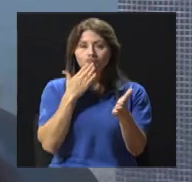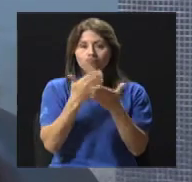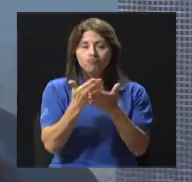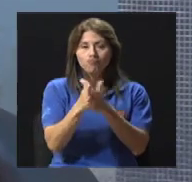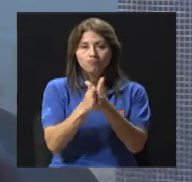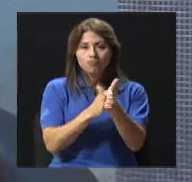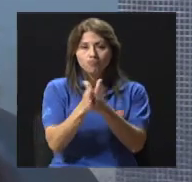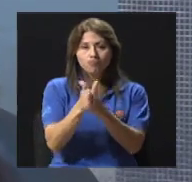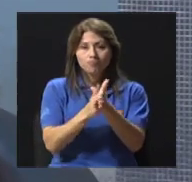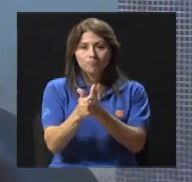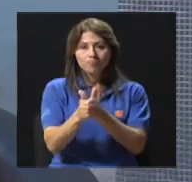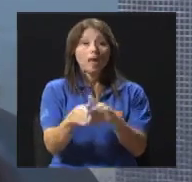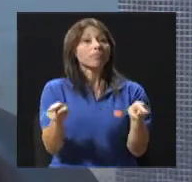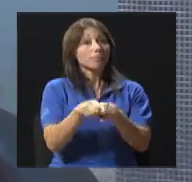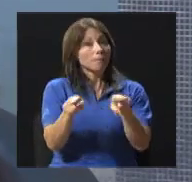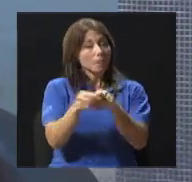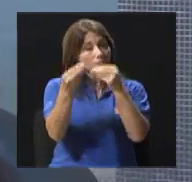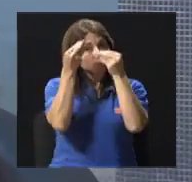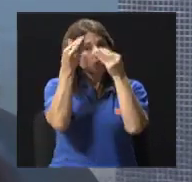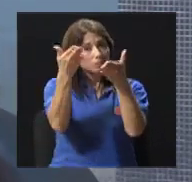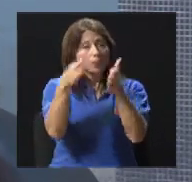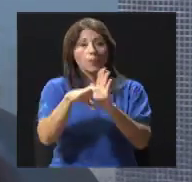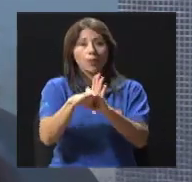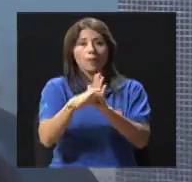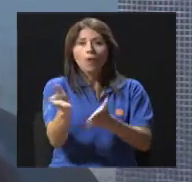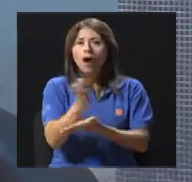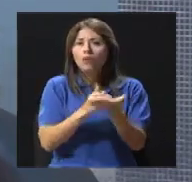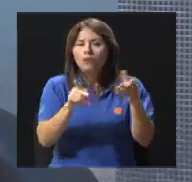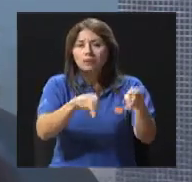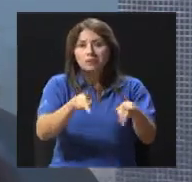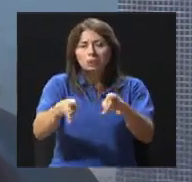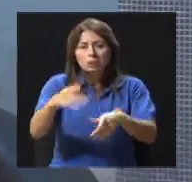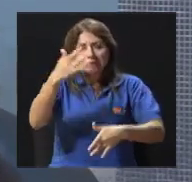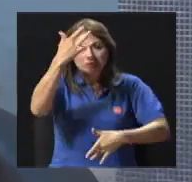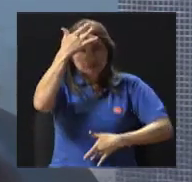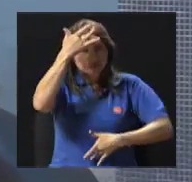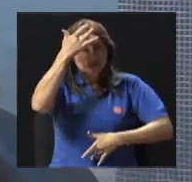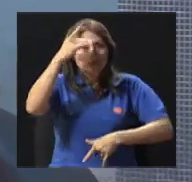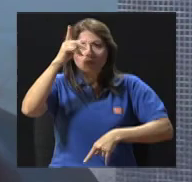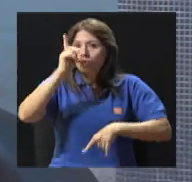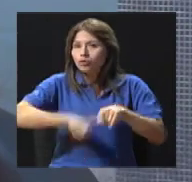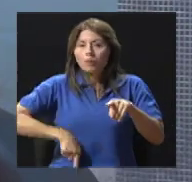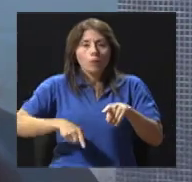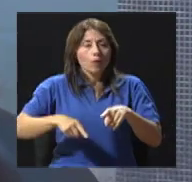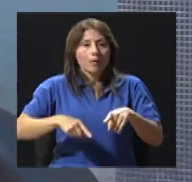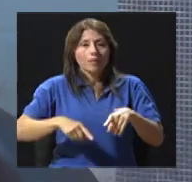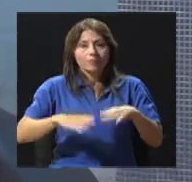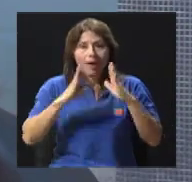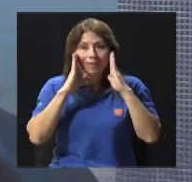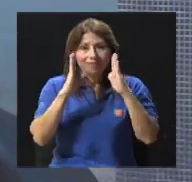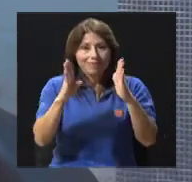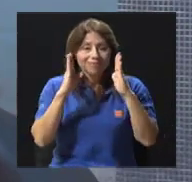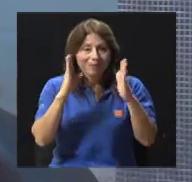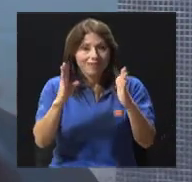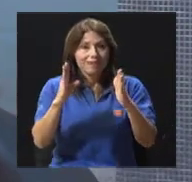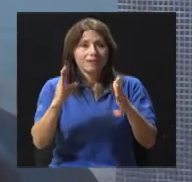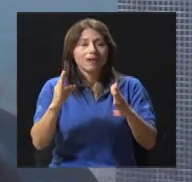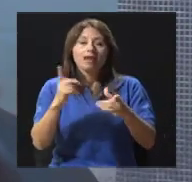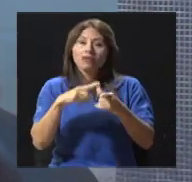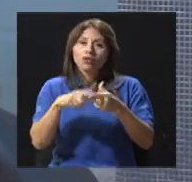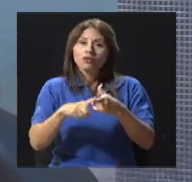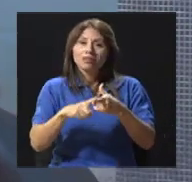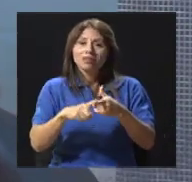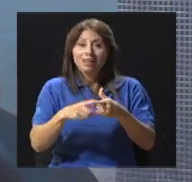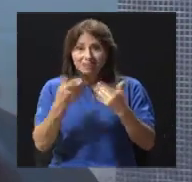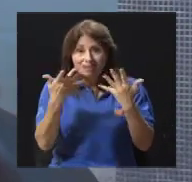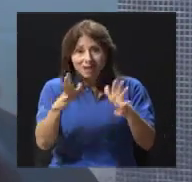sumamente importante en el caso de los pacientes en los que no se les pueda dar posibilidades, ya que no se detectan en estadios tempranos, darles